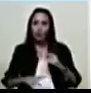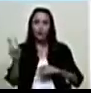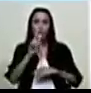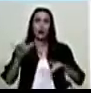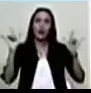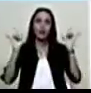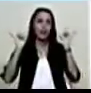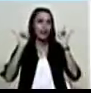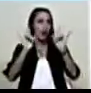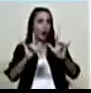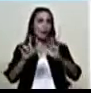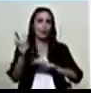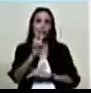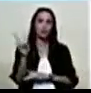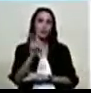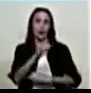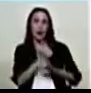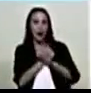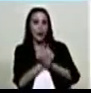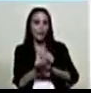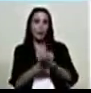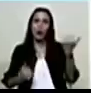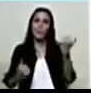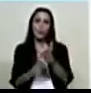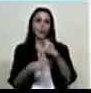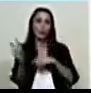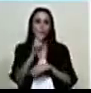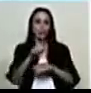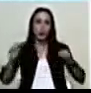Te amo, Venezuela. Cuenta conmigo. Siempre cuenta conmigo.